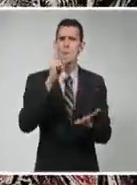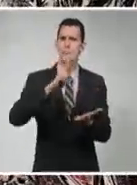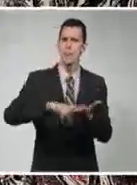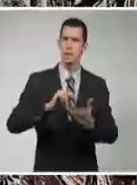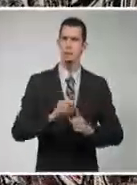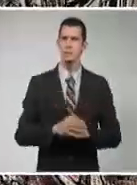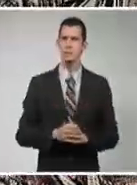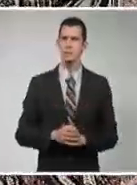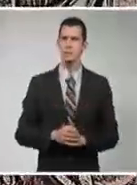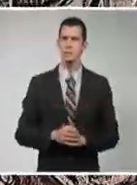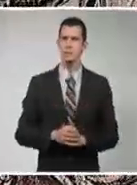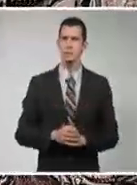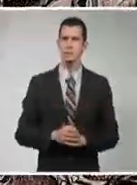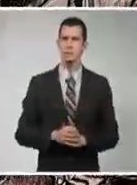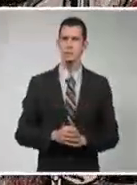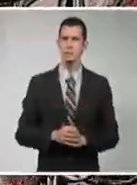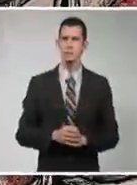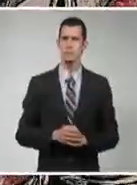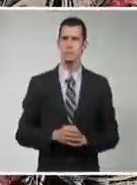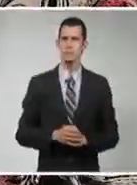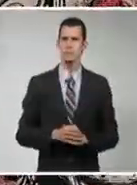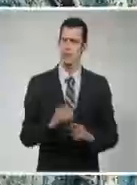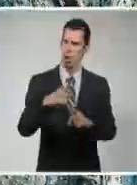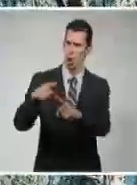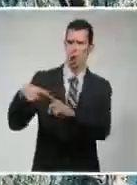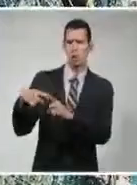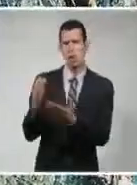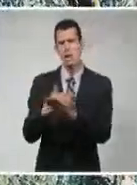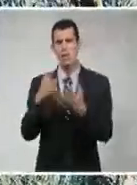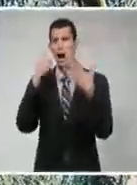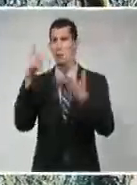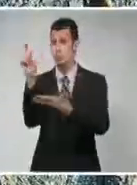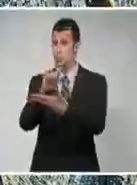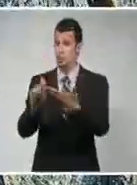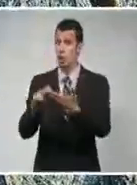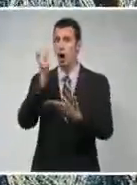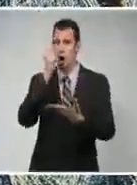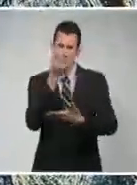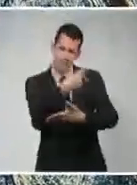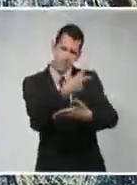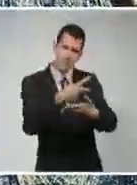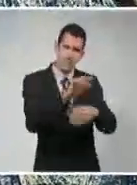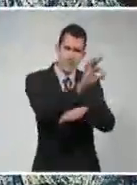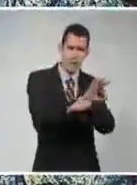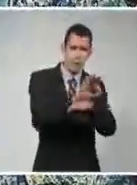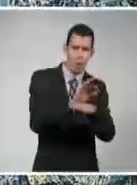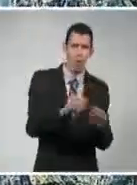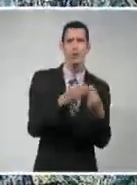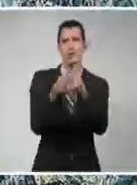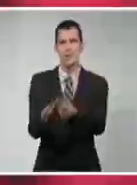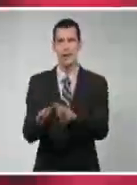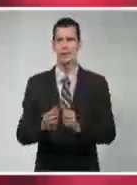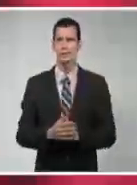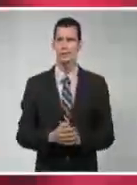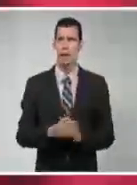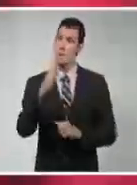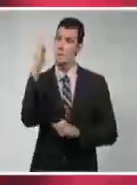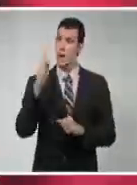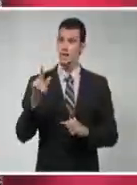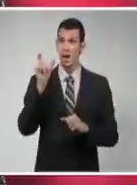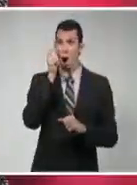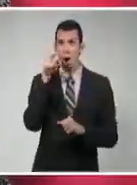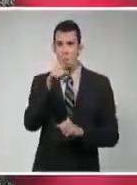o a quien fuera reconocido como el mejor exponente del arte abstracto durante la Segunda Bienal de Sao Paulo. Nos acercamos así a Luis